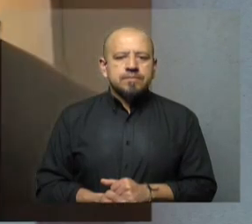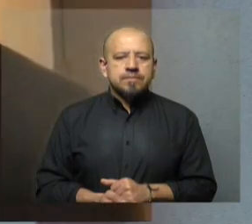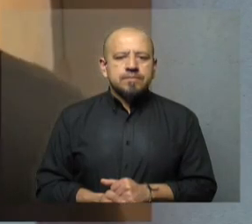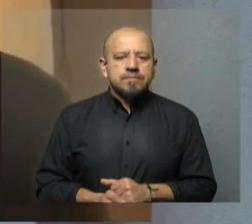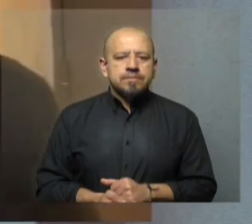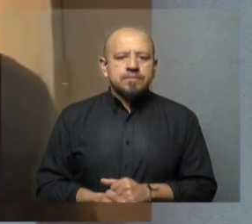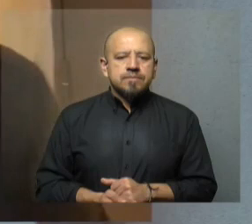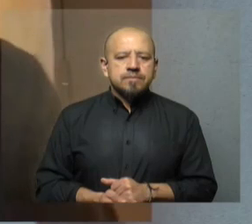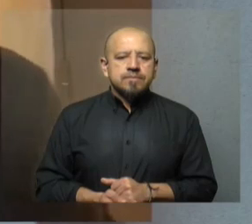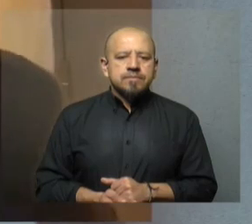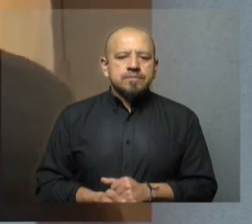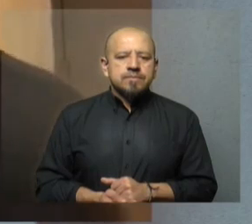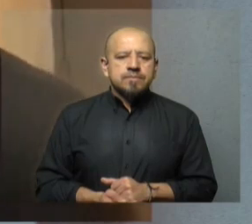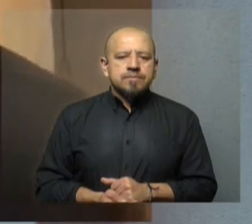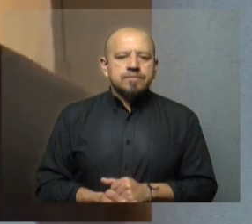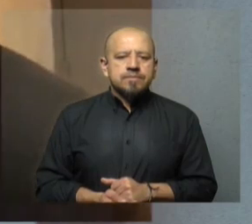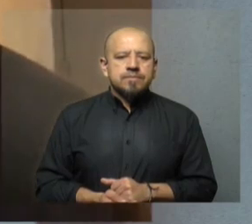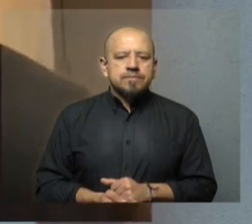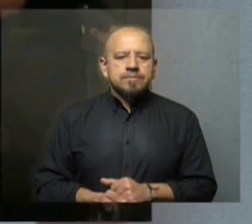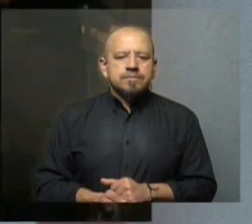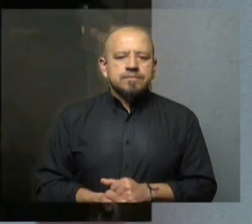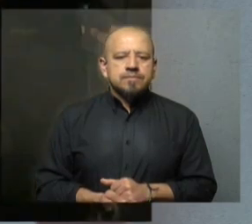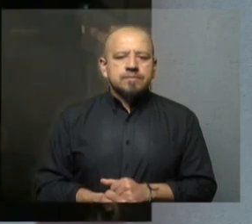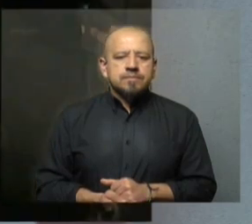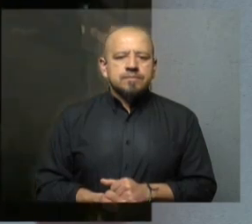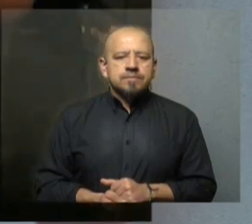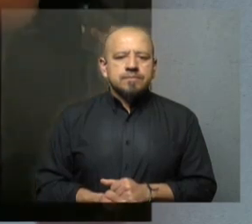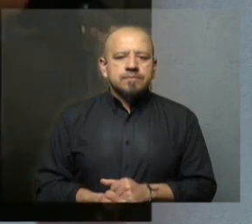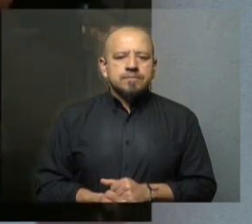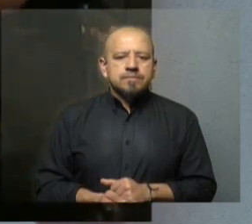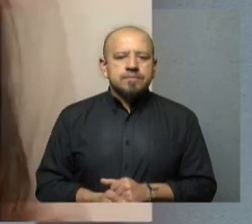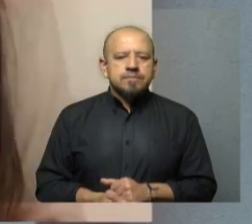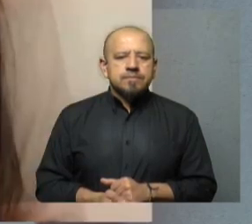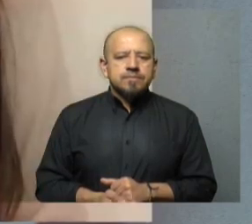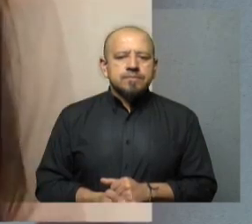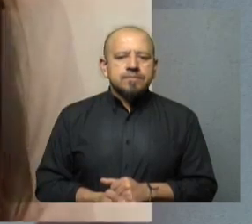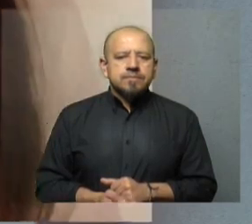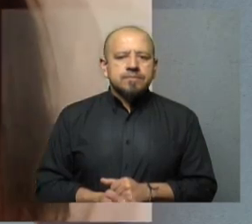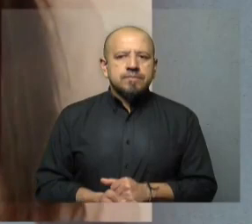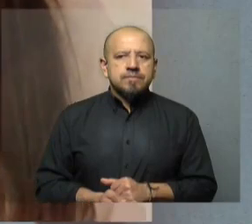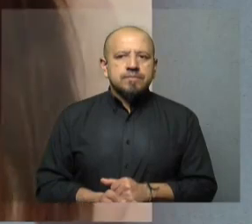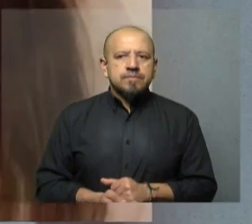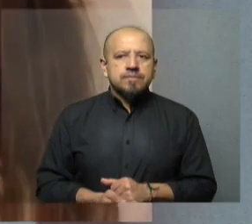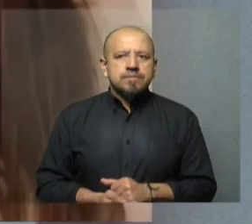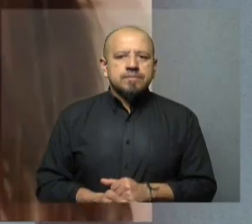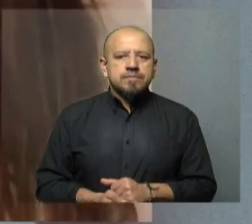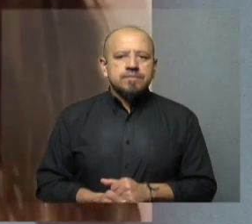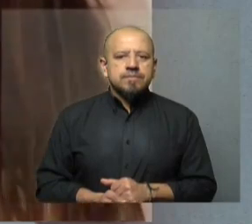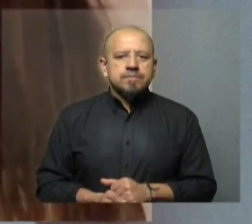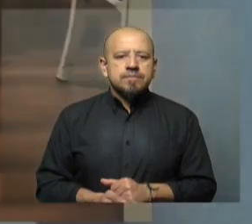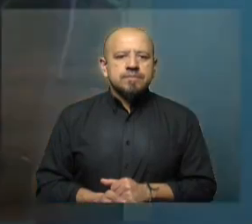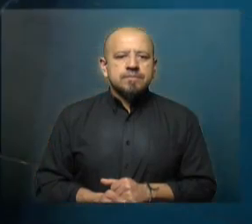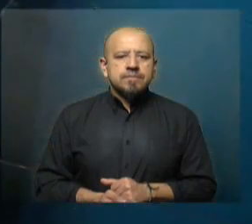verás que pronto llegará el día que tú querrás salir a